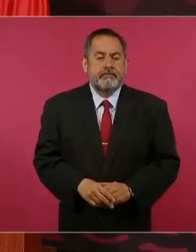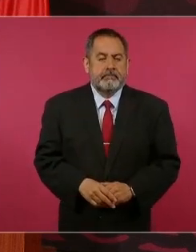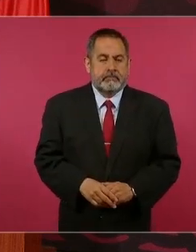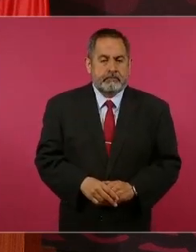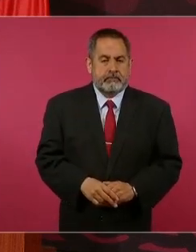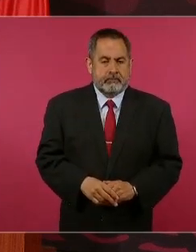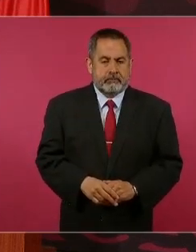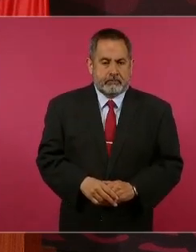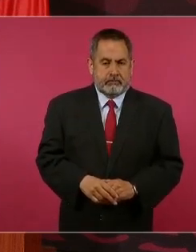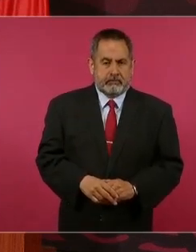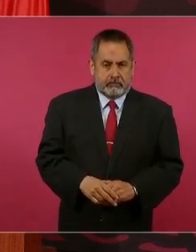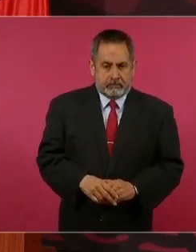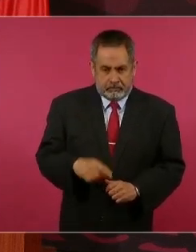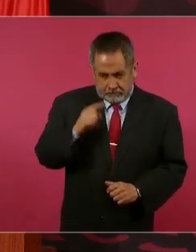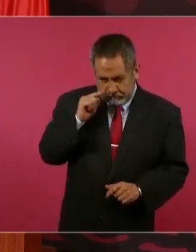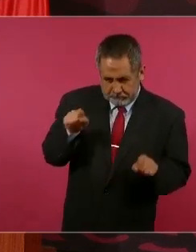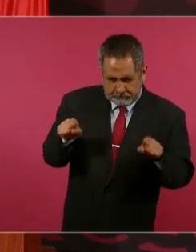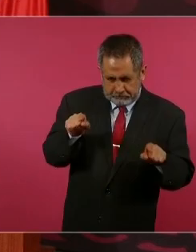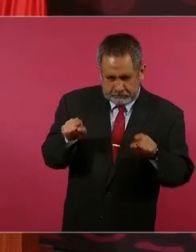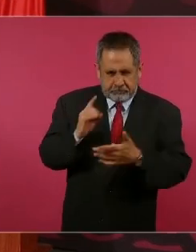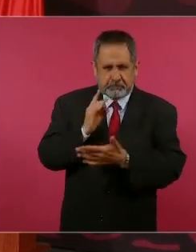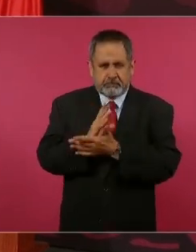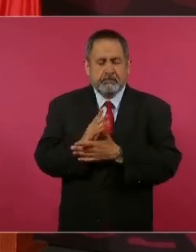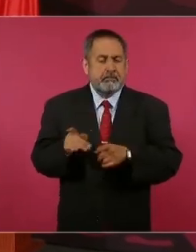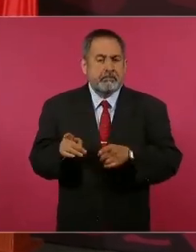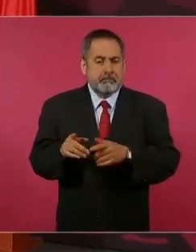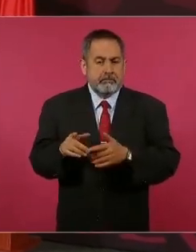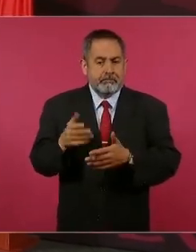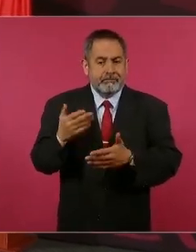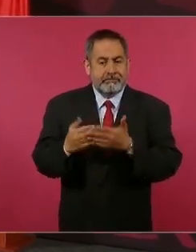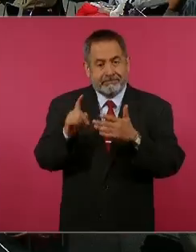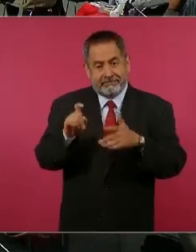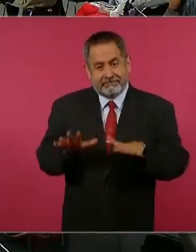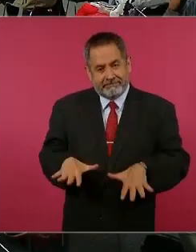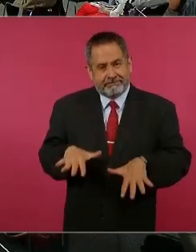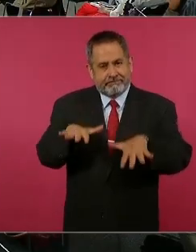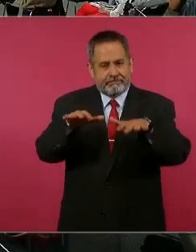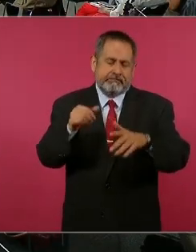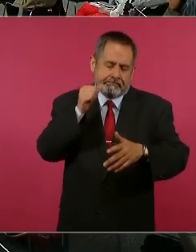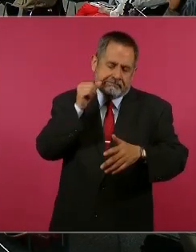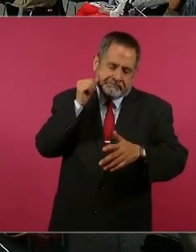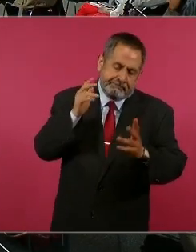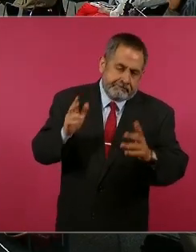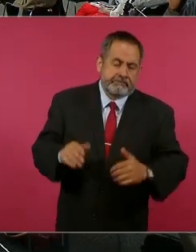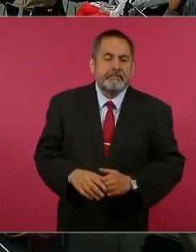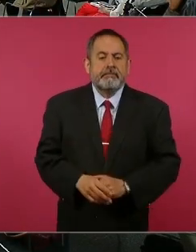Pero sí se nota que falta agua, es ayer.